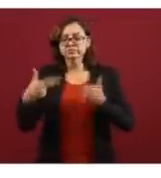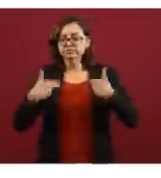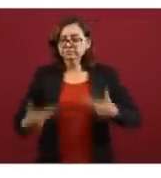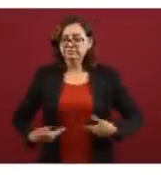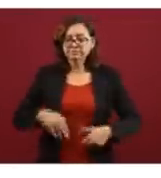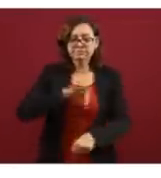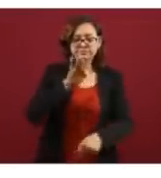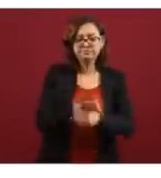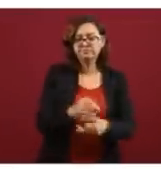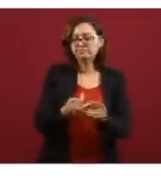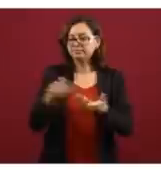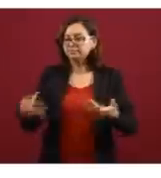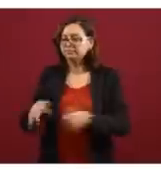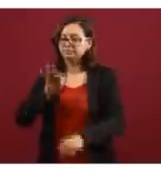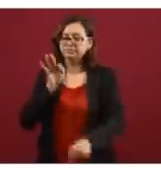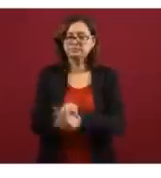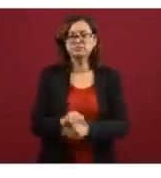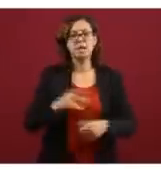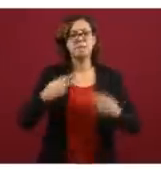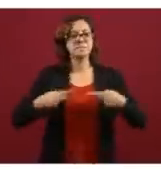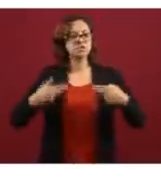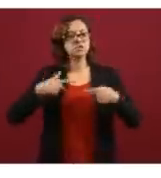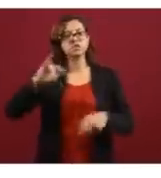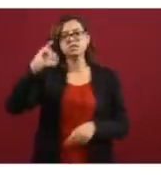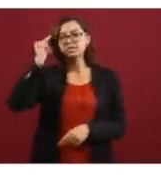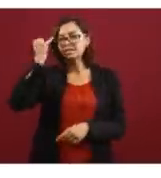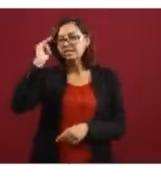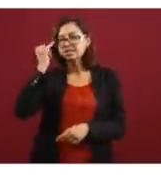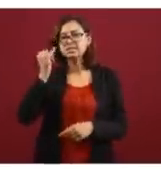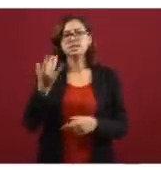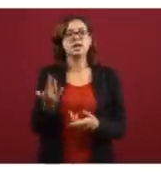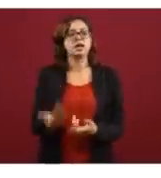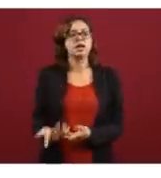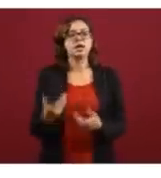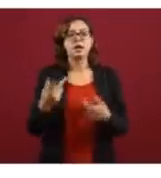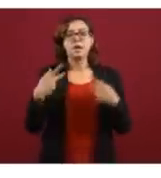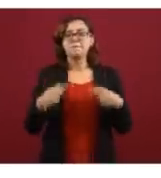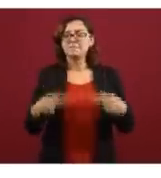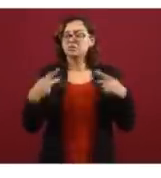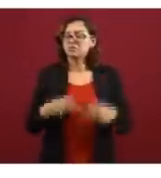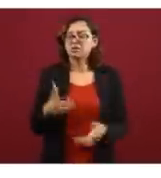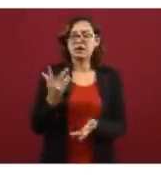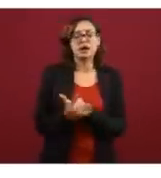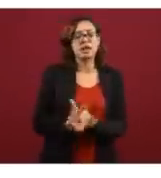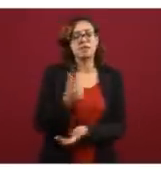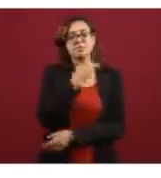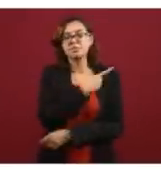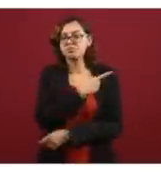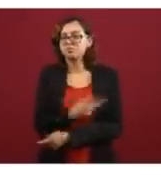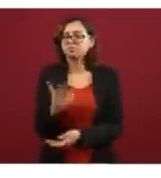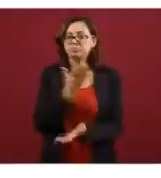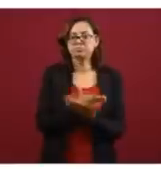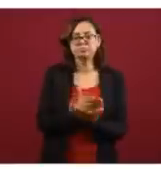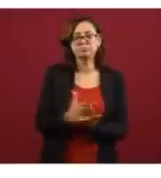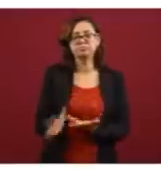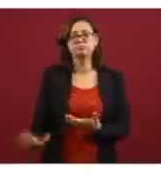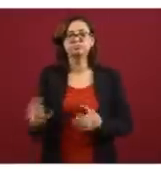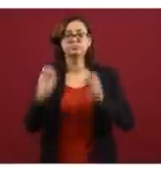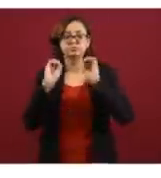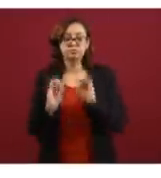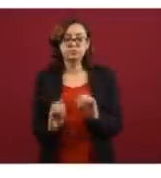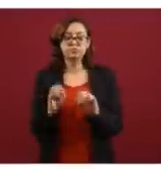de recursos naturales, a población indígena, a personas en condición extrema de pobreza y marginalidad, o que han